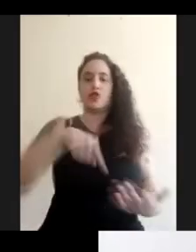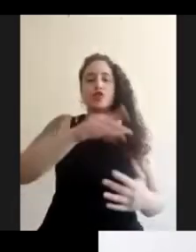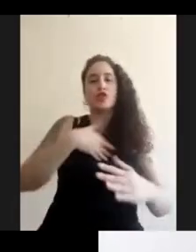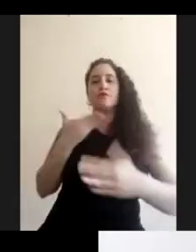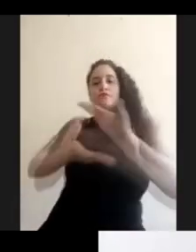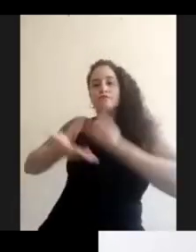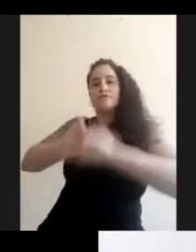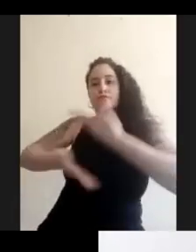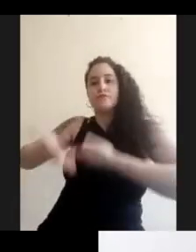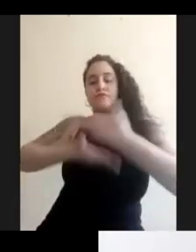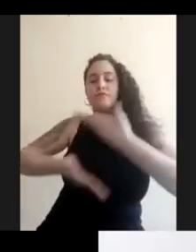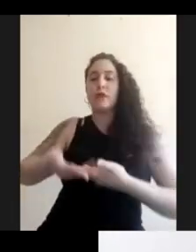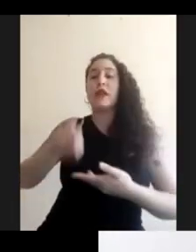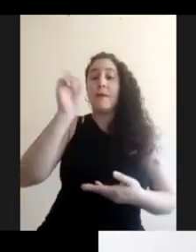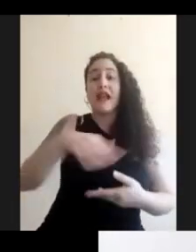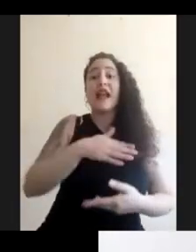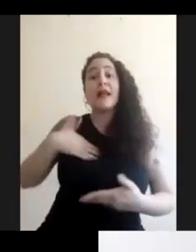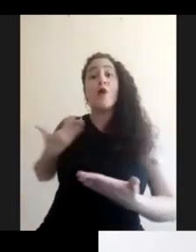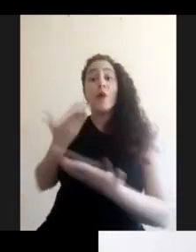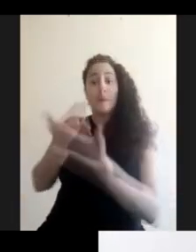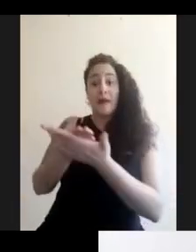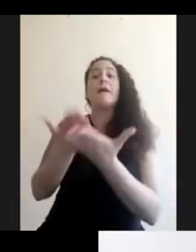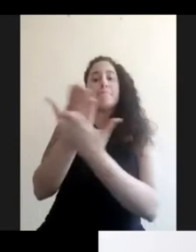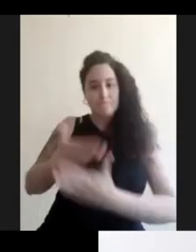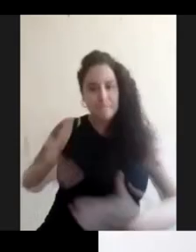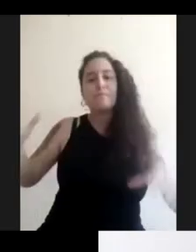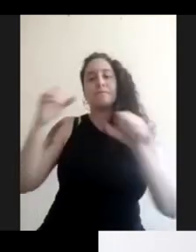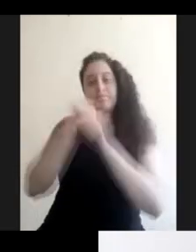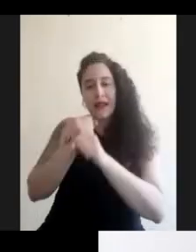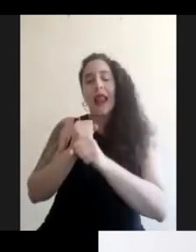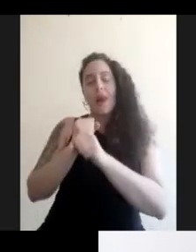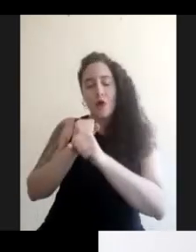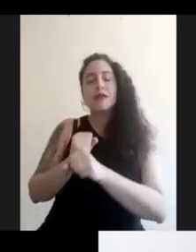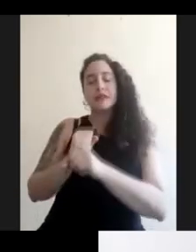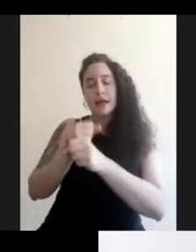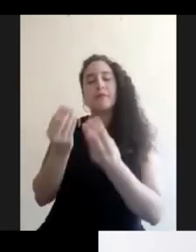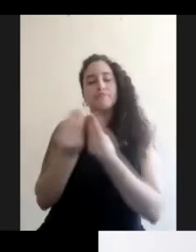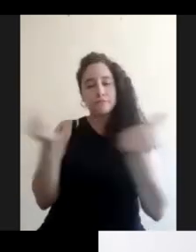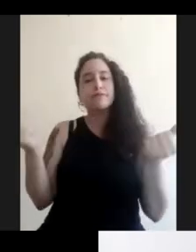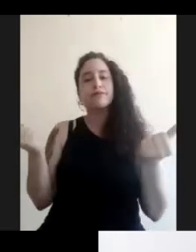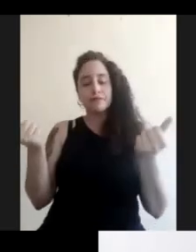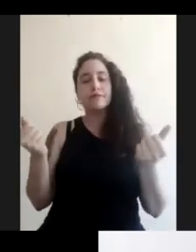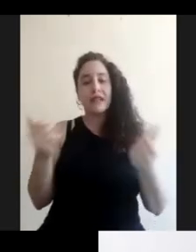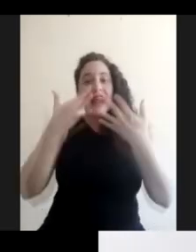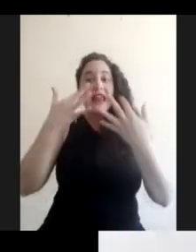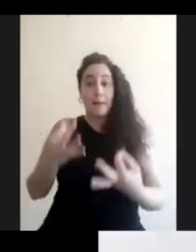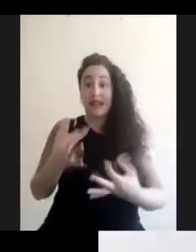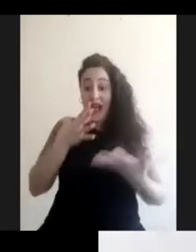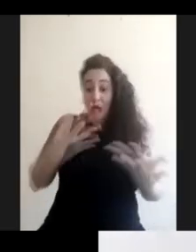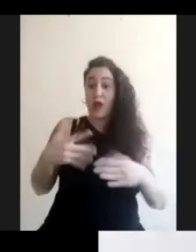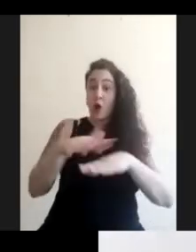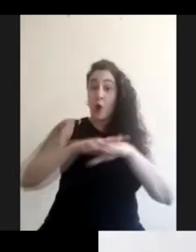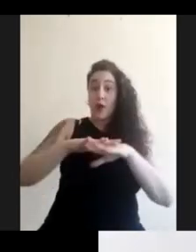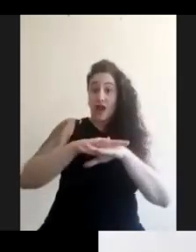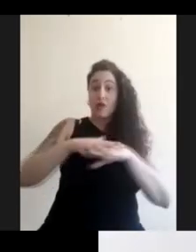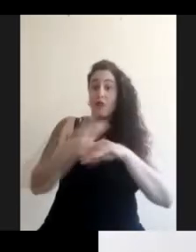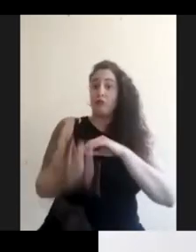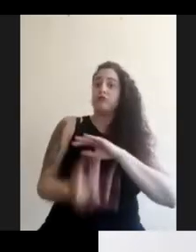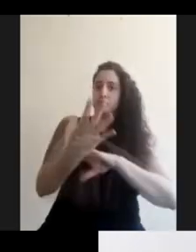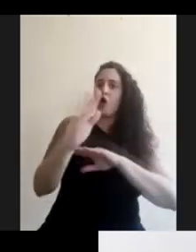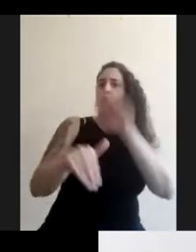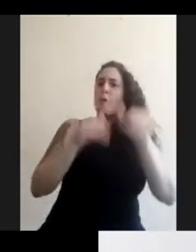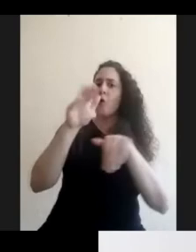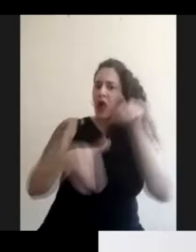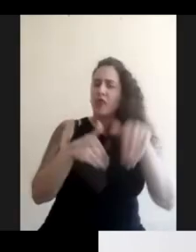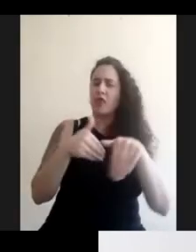también la eliminación de la bolsa, que creo que no la hemos mencionado. El actual gobierno sacó una bolsa única común en la que es